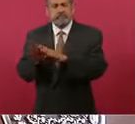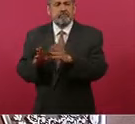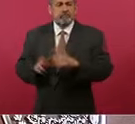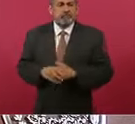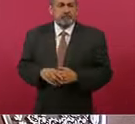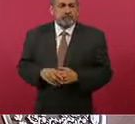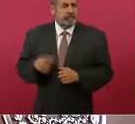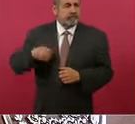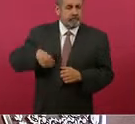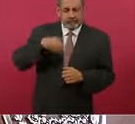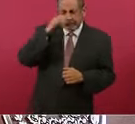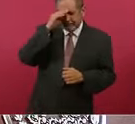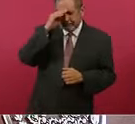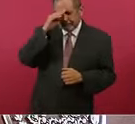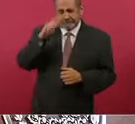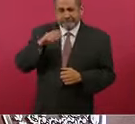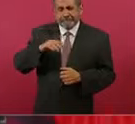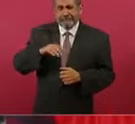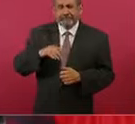no hay que pensarlo,